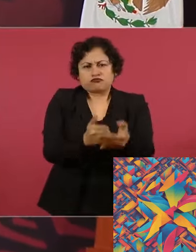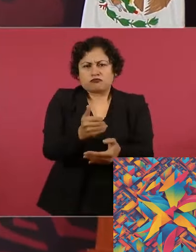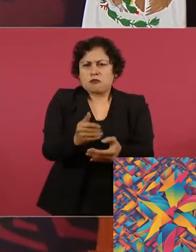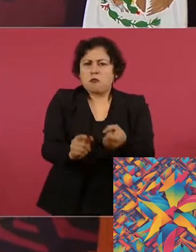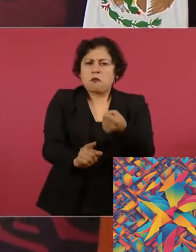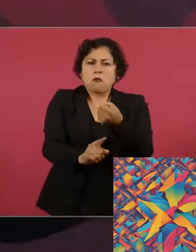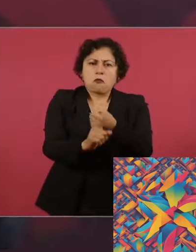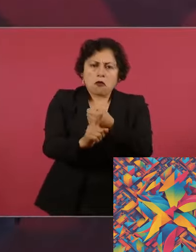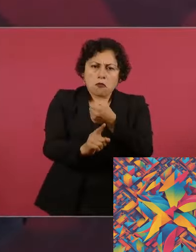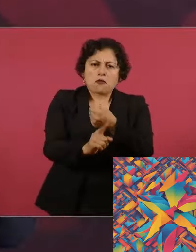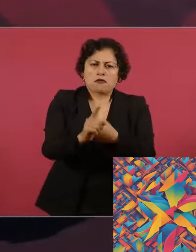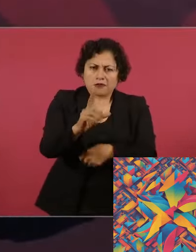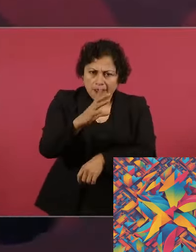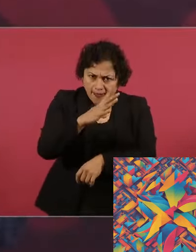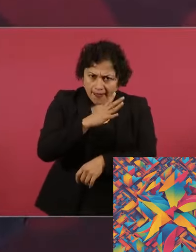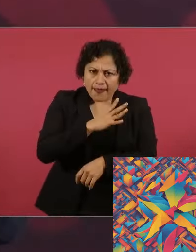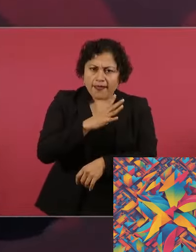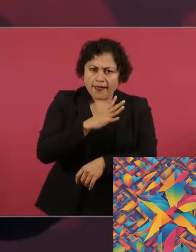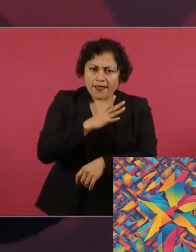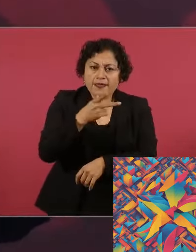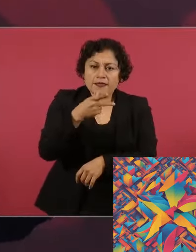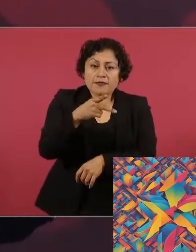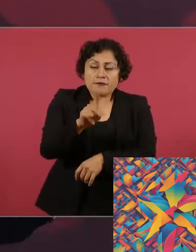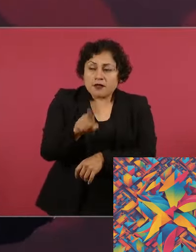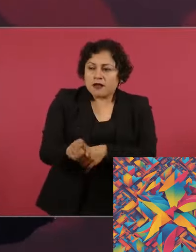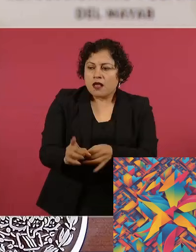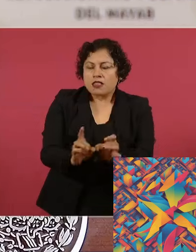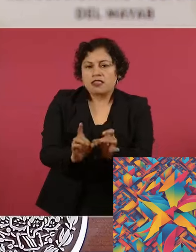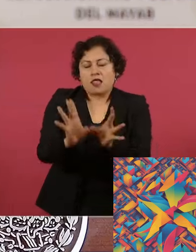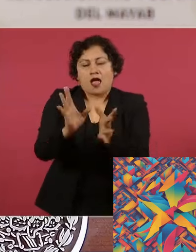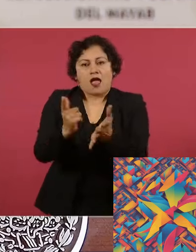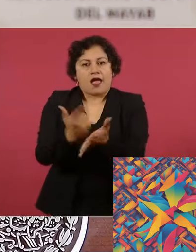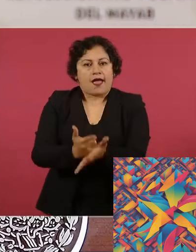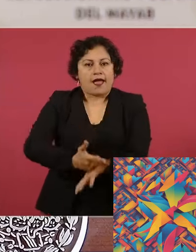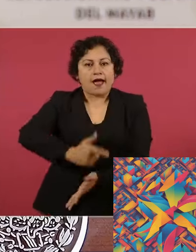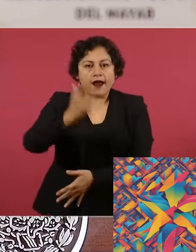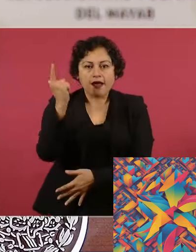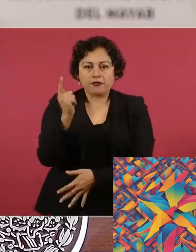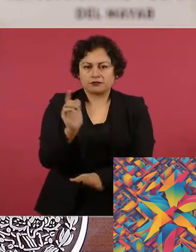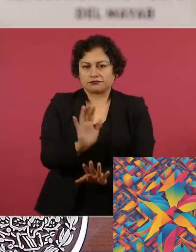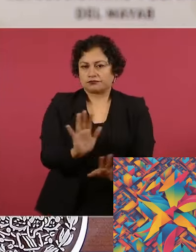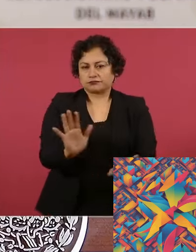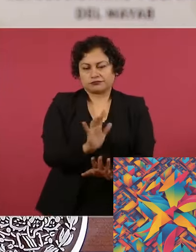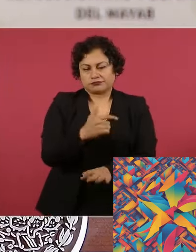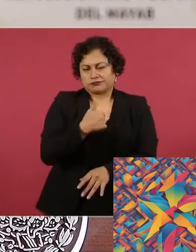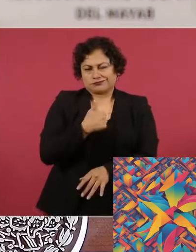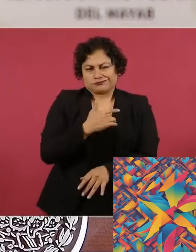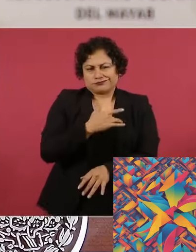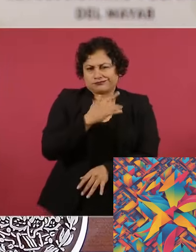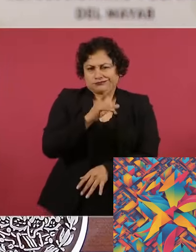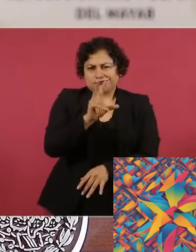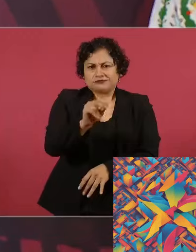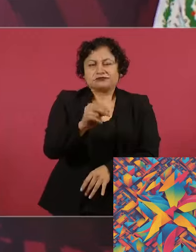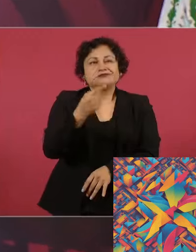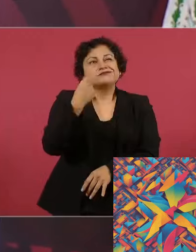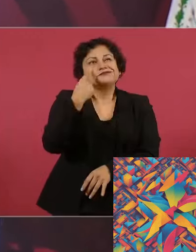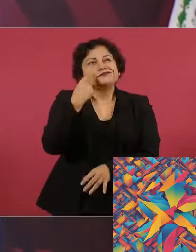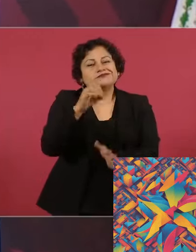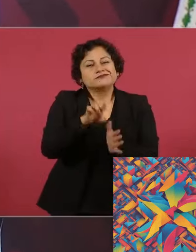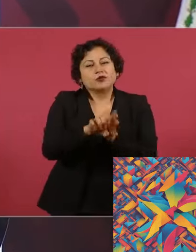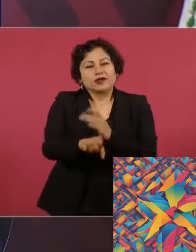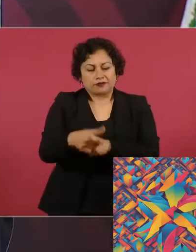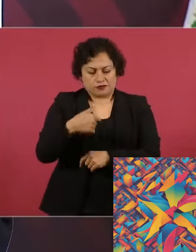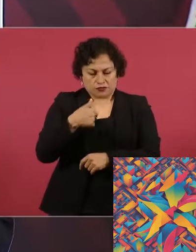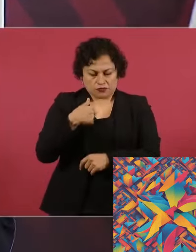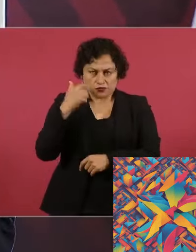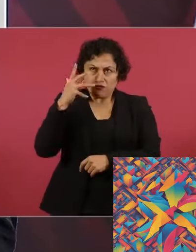integridad. Esta actitud es un recordatorio poderoso de que, en la política, no solo importa cómo se juega el juego, sino también cómo se